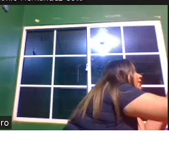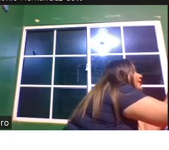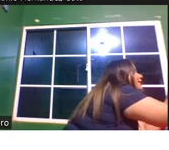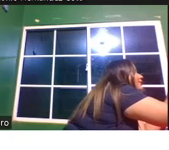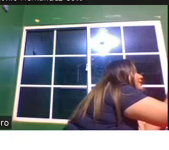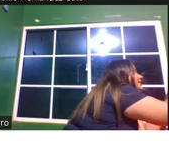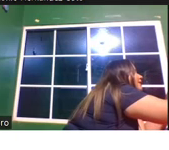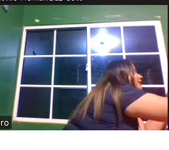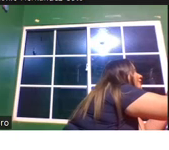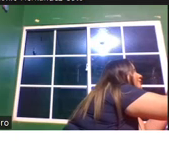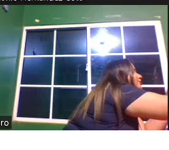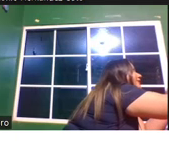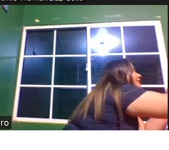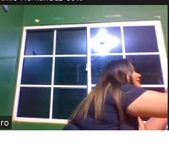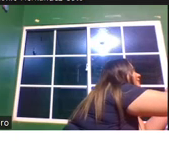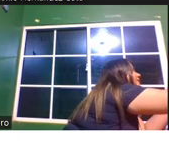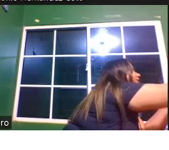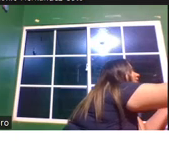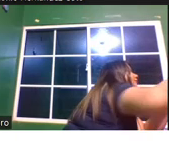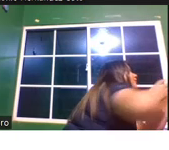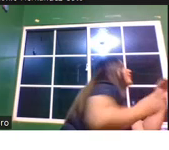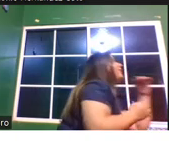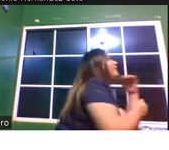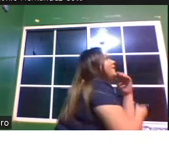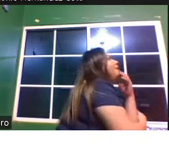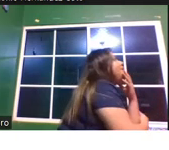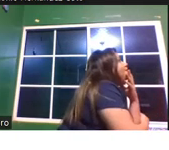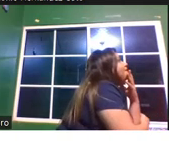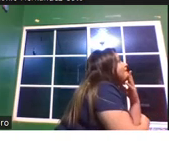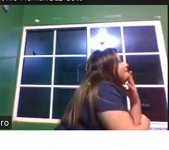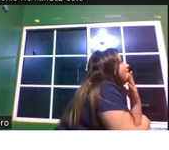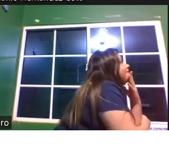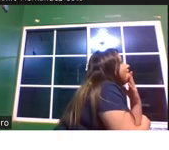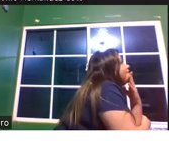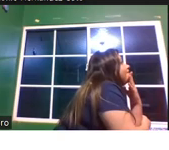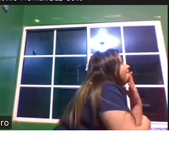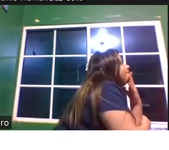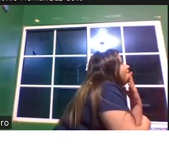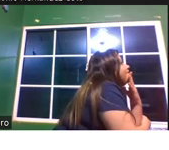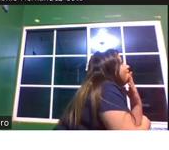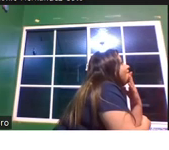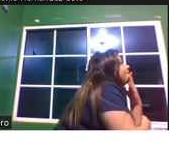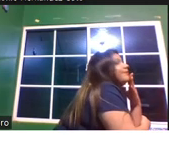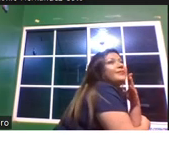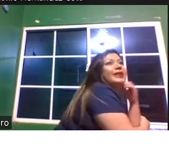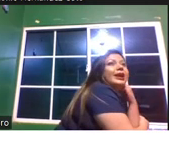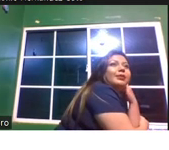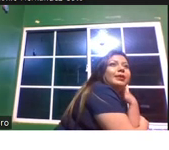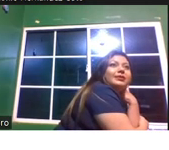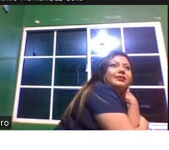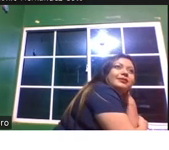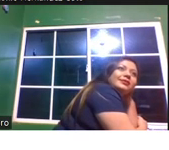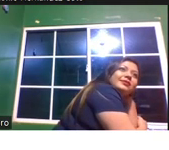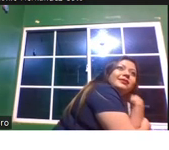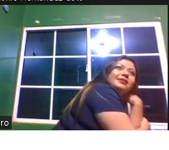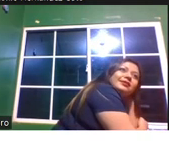reunirla y decirle esto está pasando o esto va a pasar y esto se va a hacer, ¿verdad? Porque la gente a veces anda, se